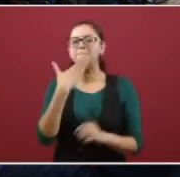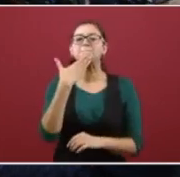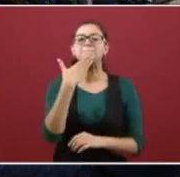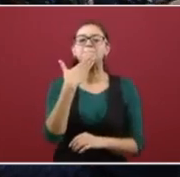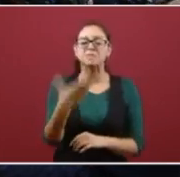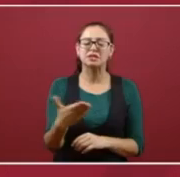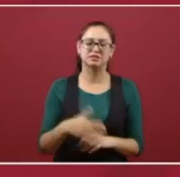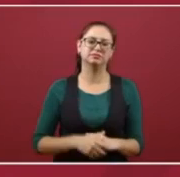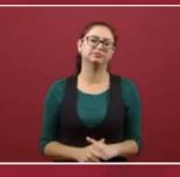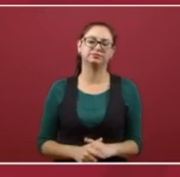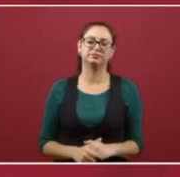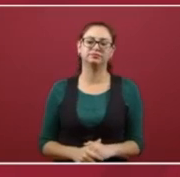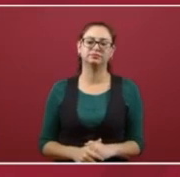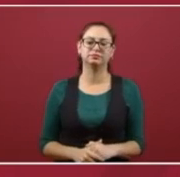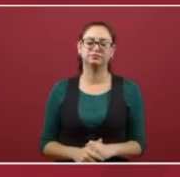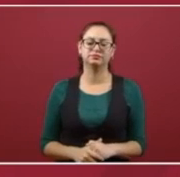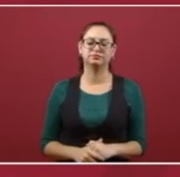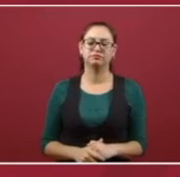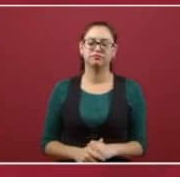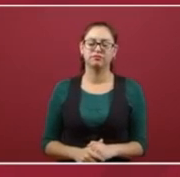gobierno